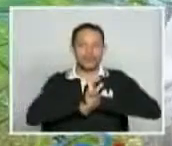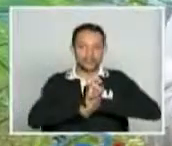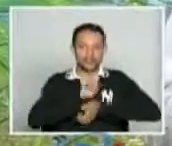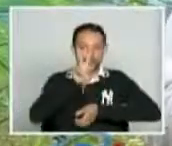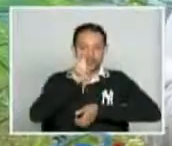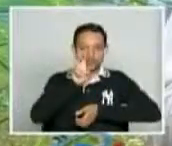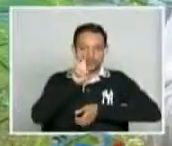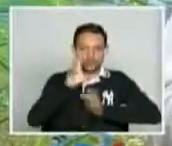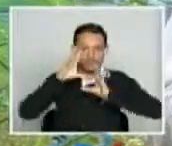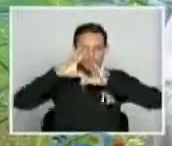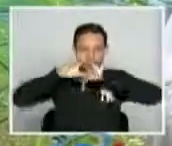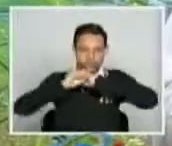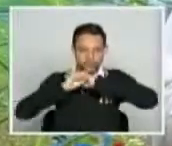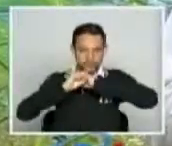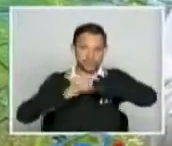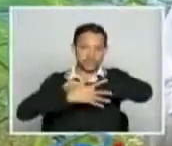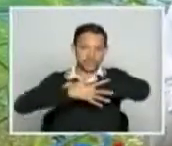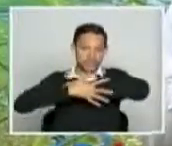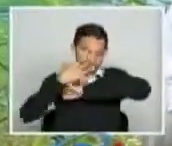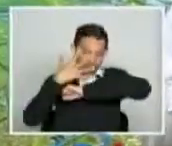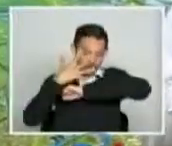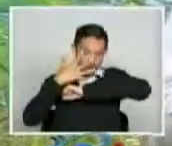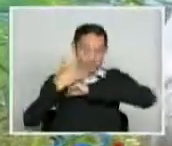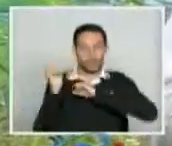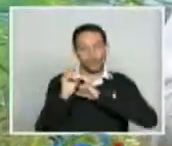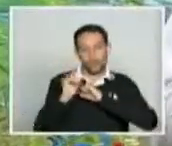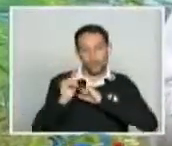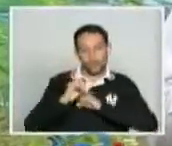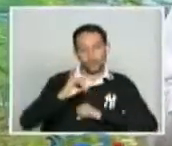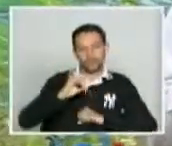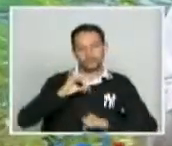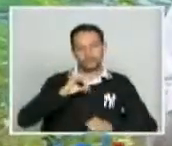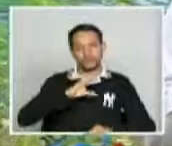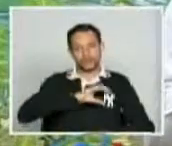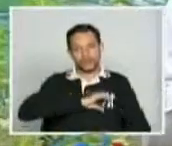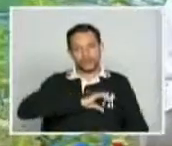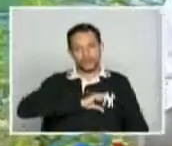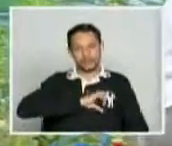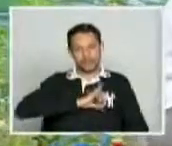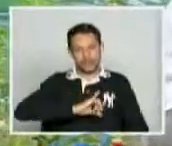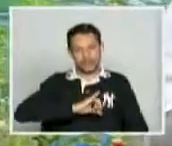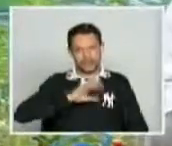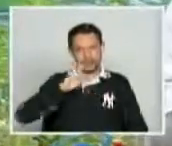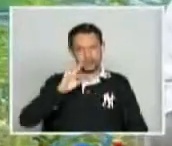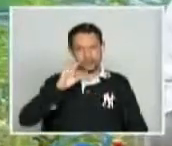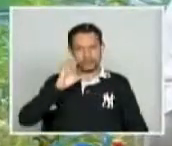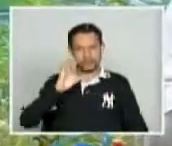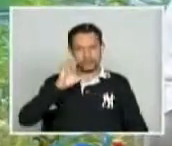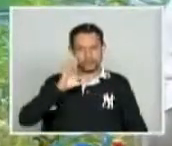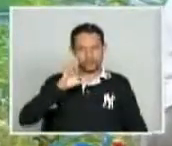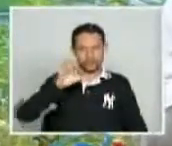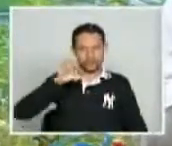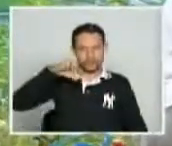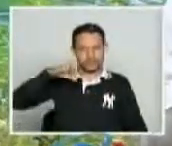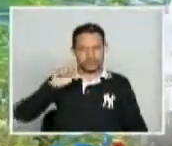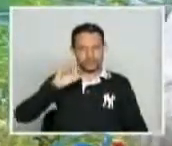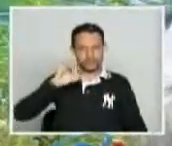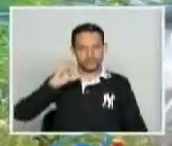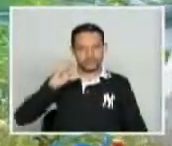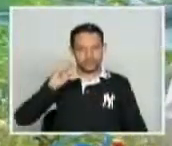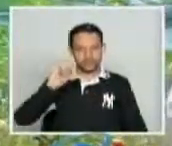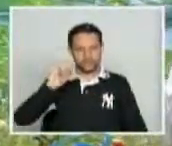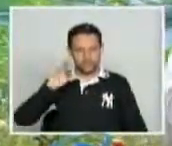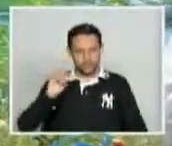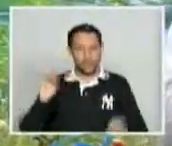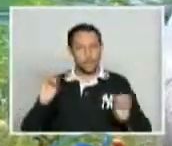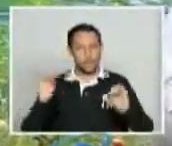de la noche en Telecafé. A las 11 de la mañana en Telepacífico, los miércoles 11:30. Nos pueden ver en